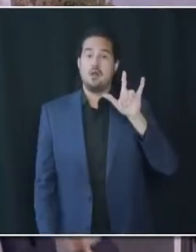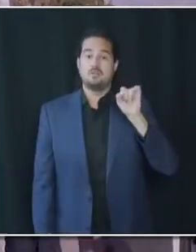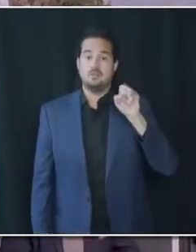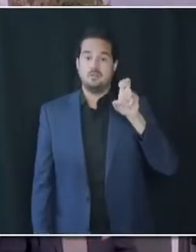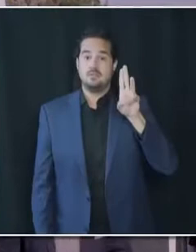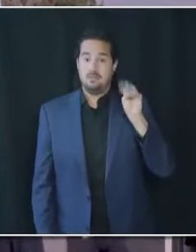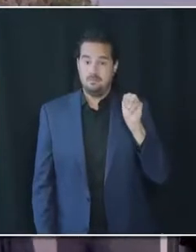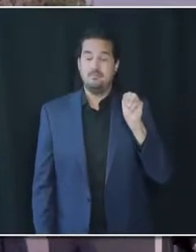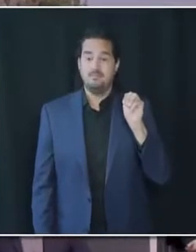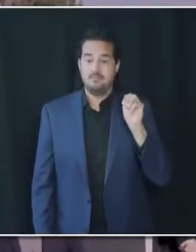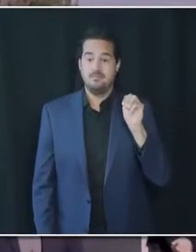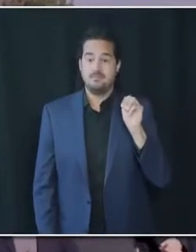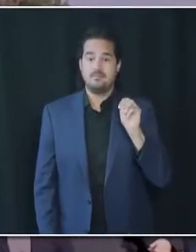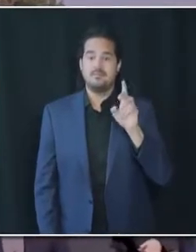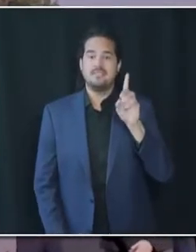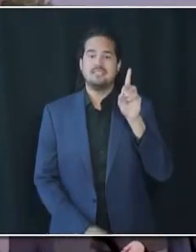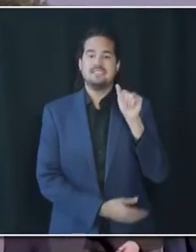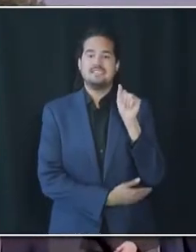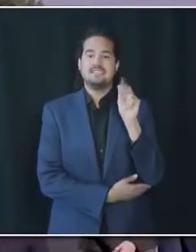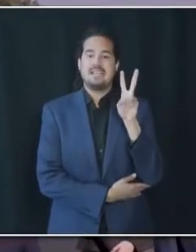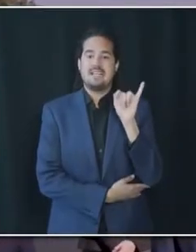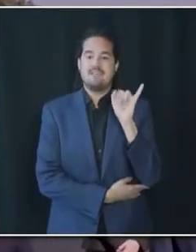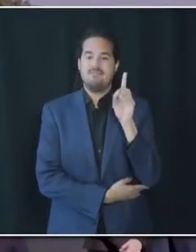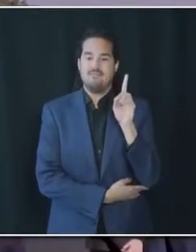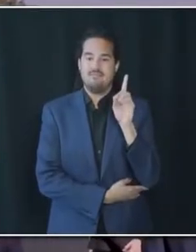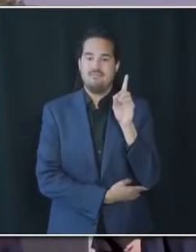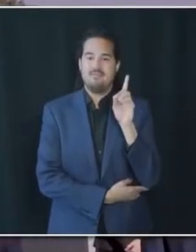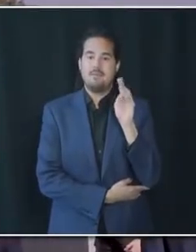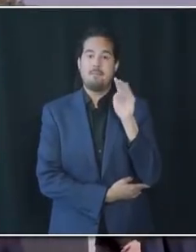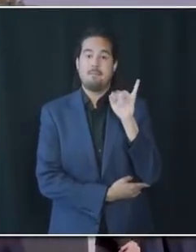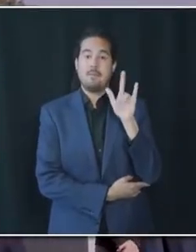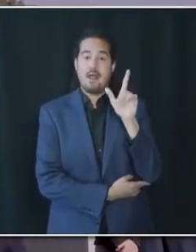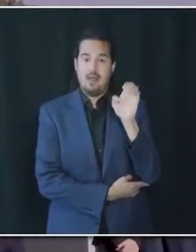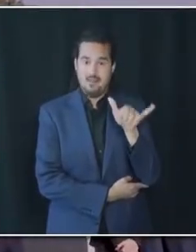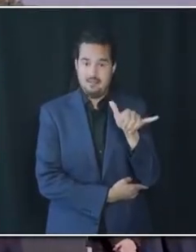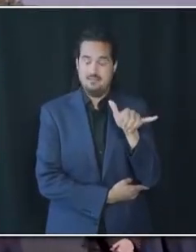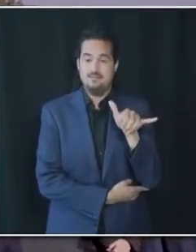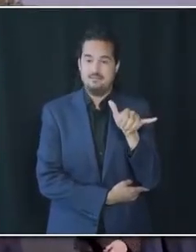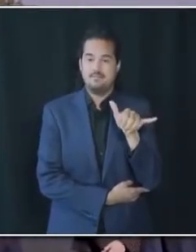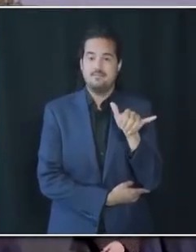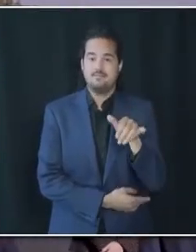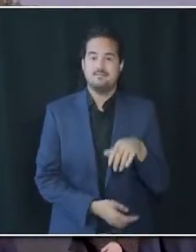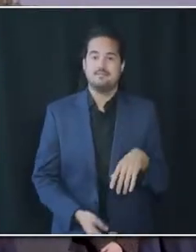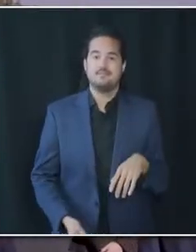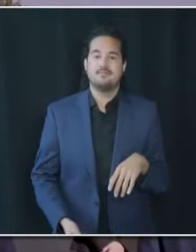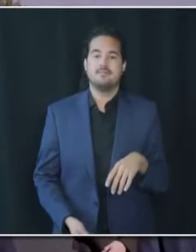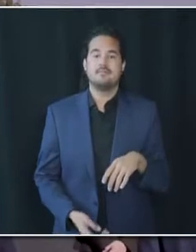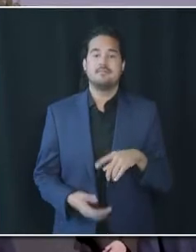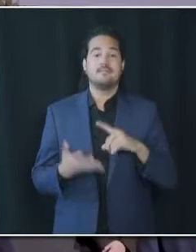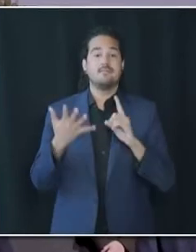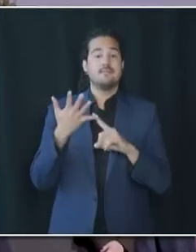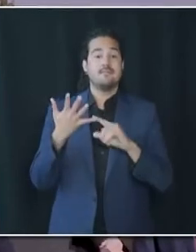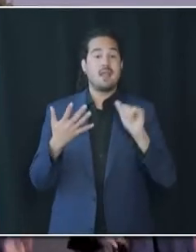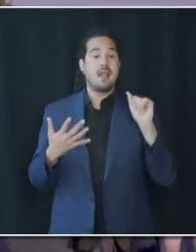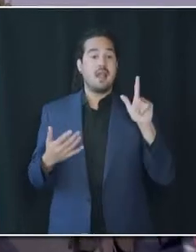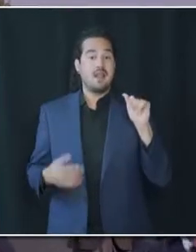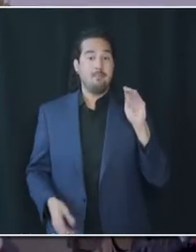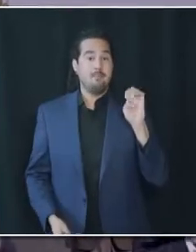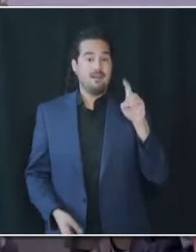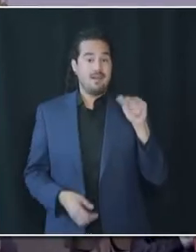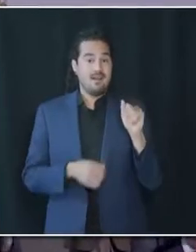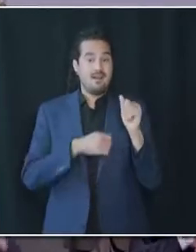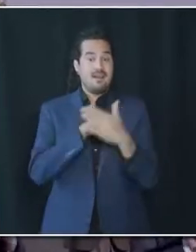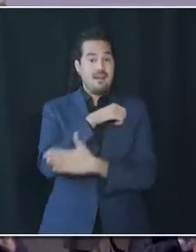miley y escucharán al presidente de la junta de supervisores